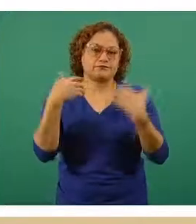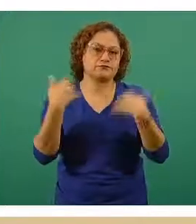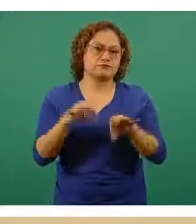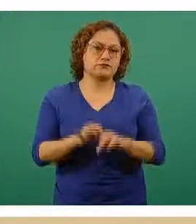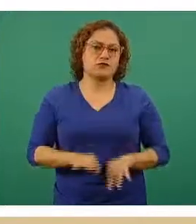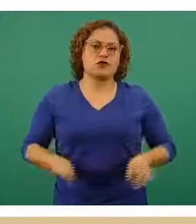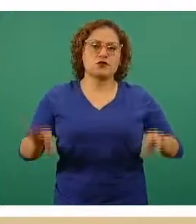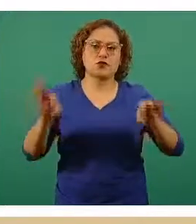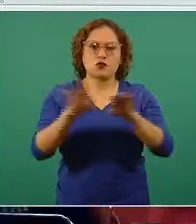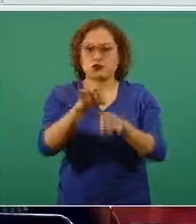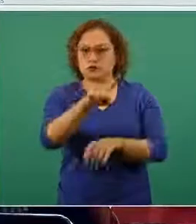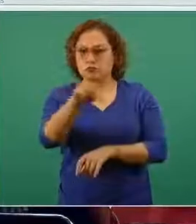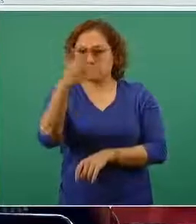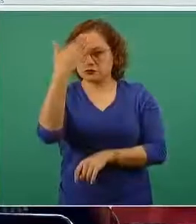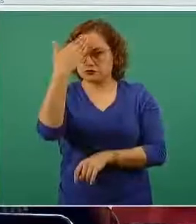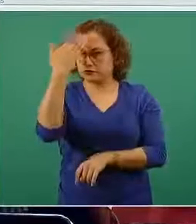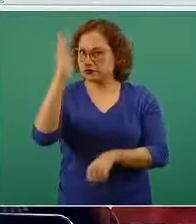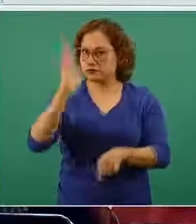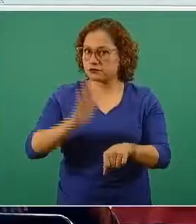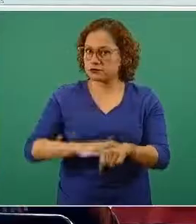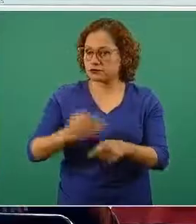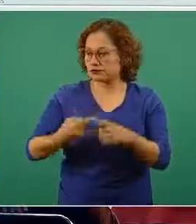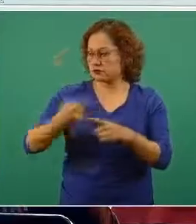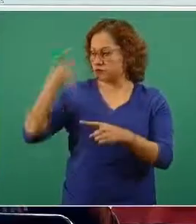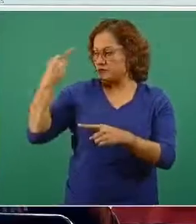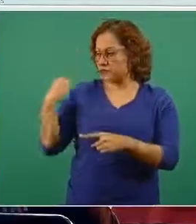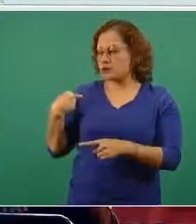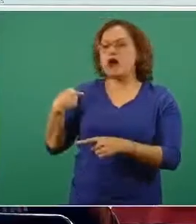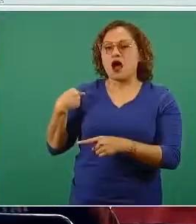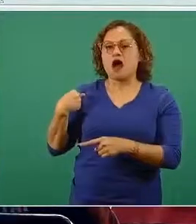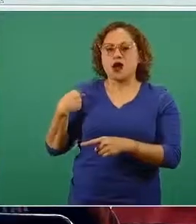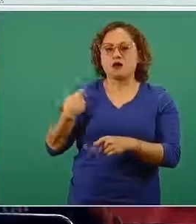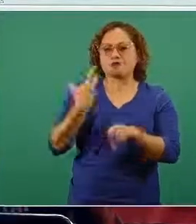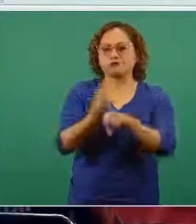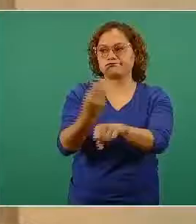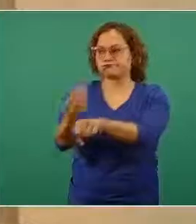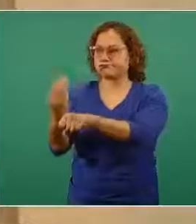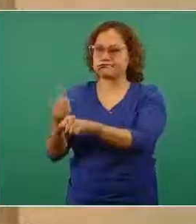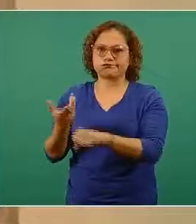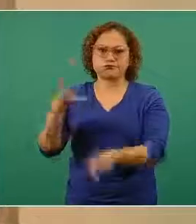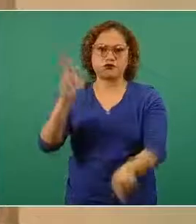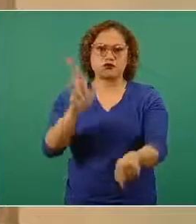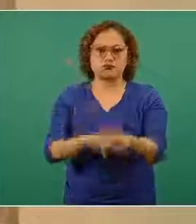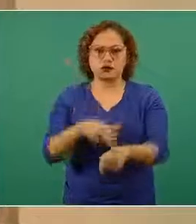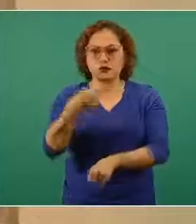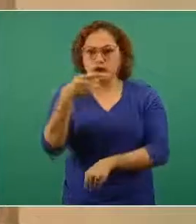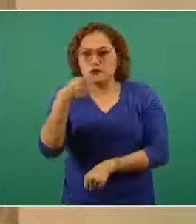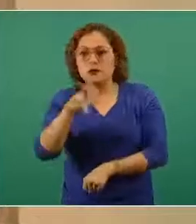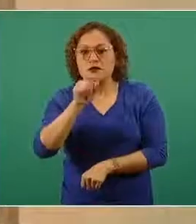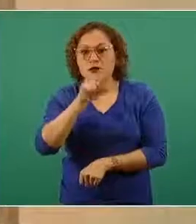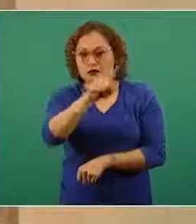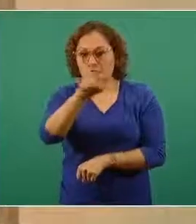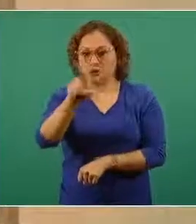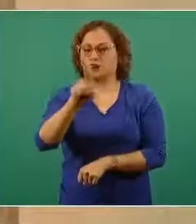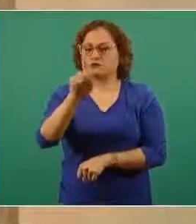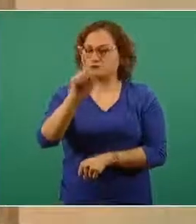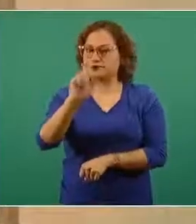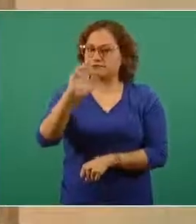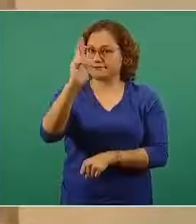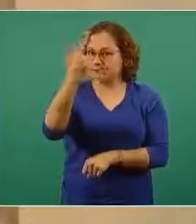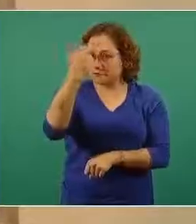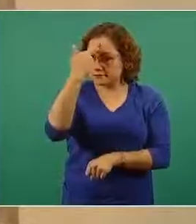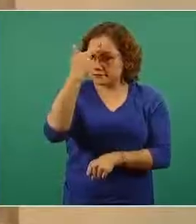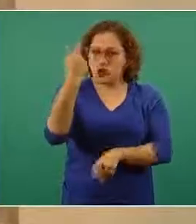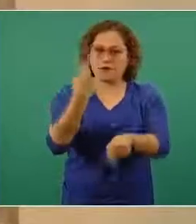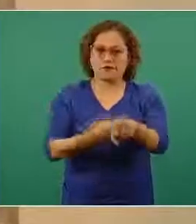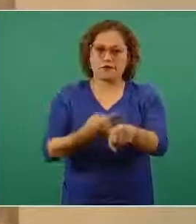de todo el comportamiento de esta pandemia, recordando que esto aún no acaba, que debemos de estar muy focalizados. Ha sido una